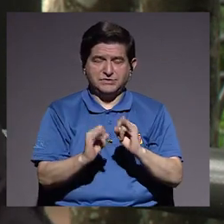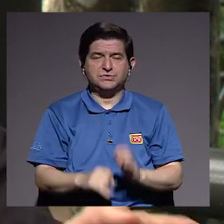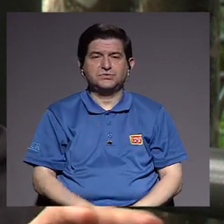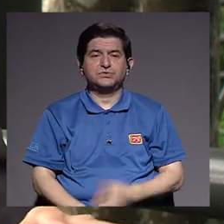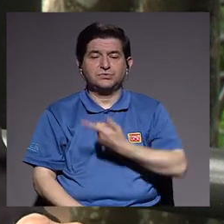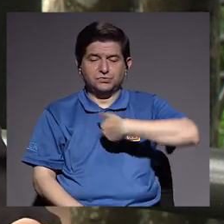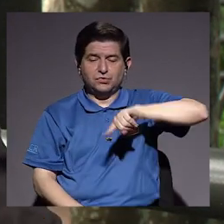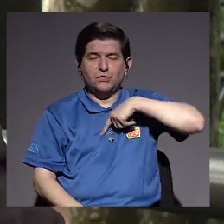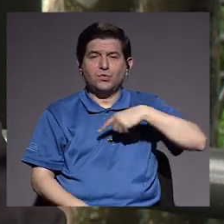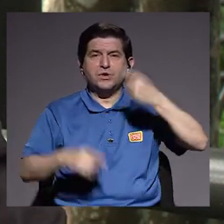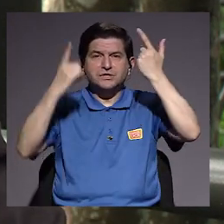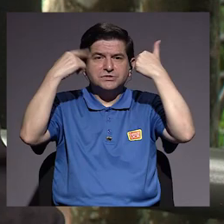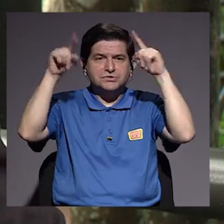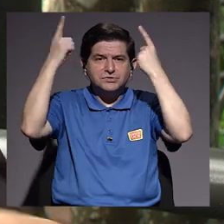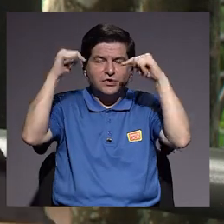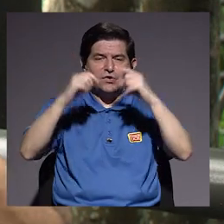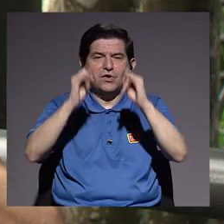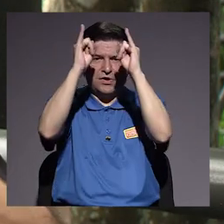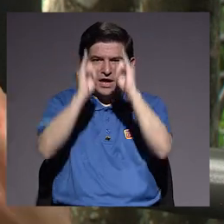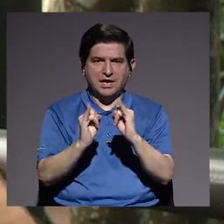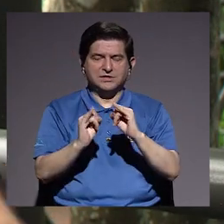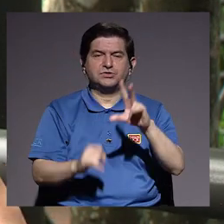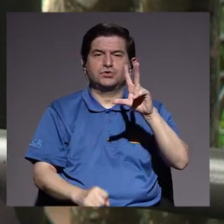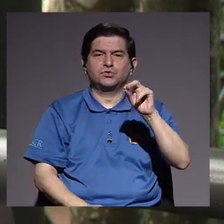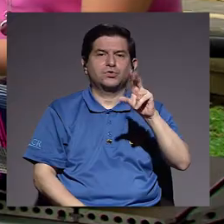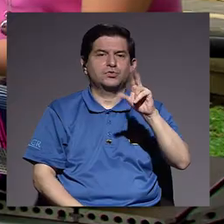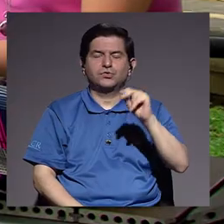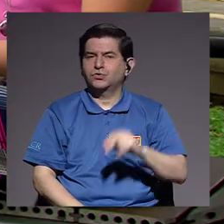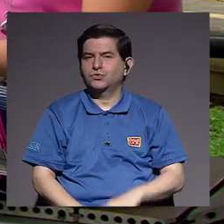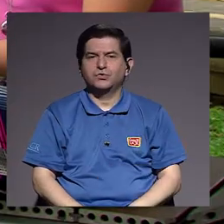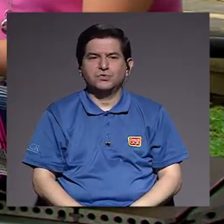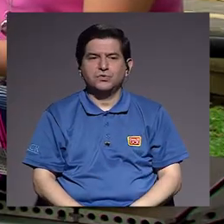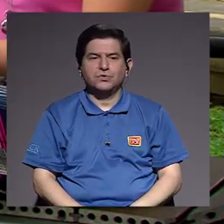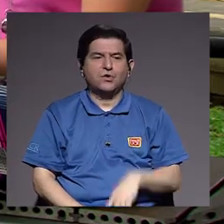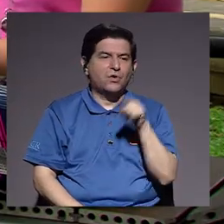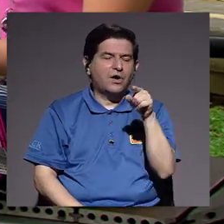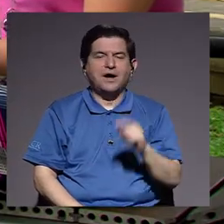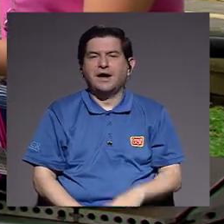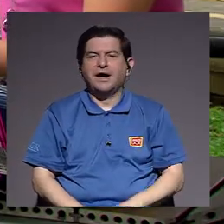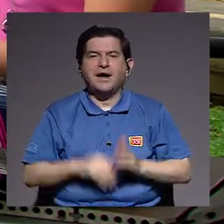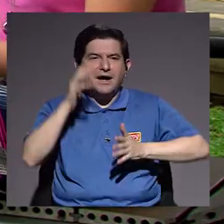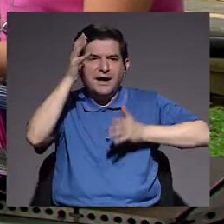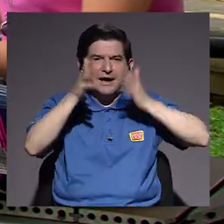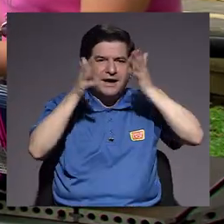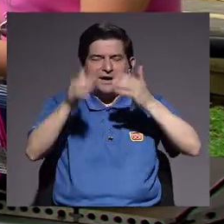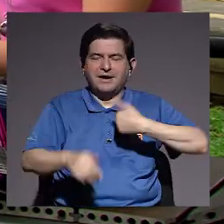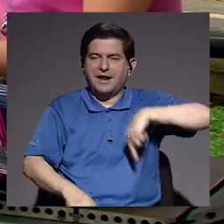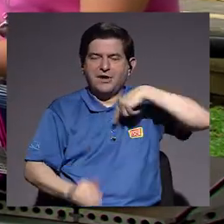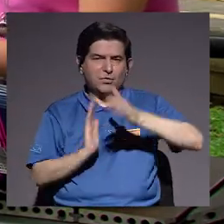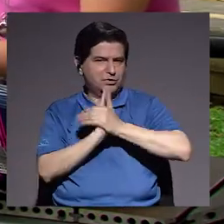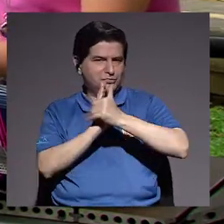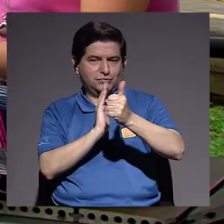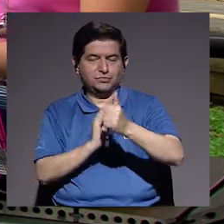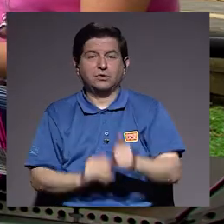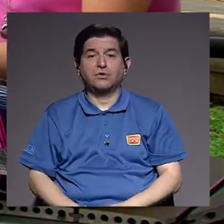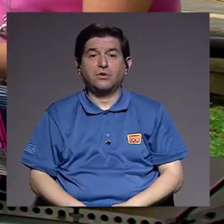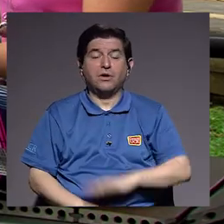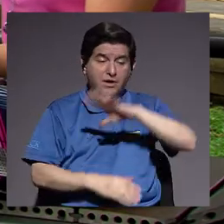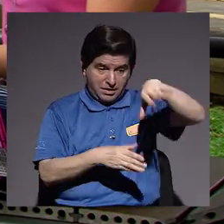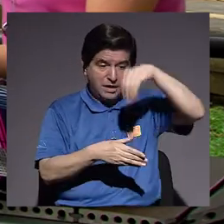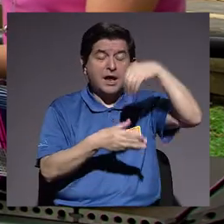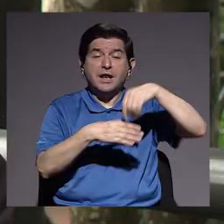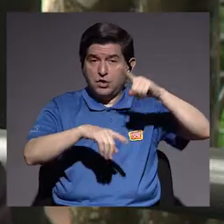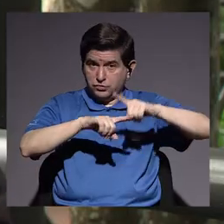son meramente emergencia o creación de nuestras propias potencialidades. Tiene que ver mucho con el contexto en el que estamos, digamos. Si